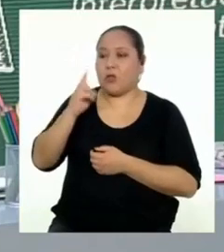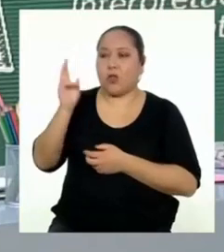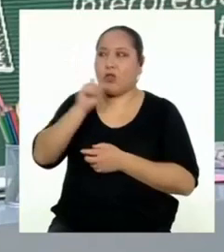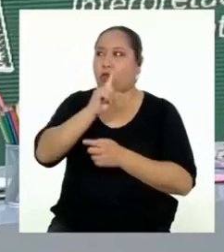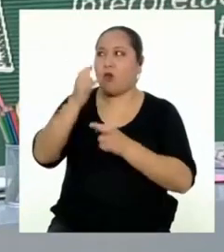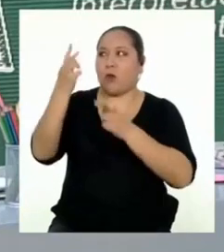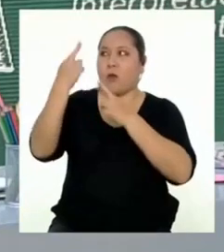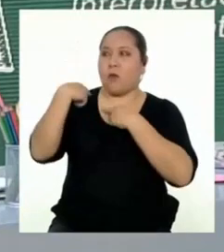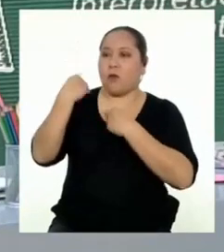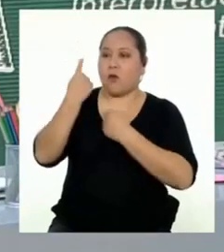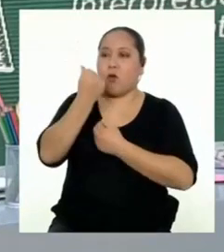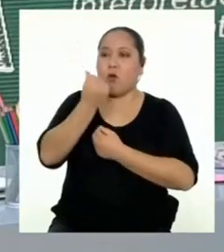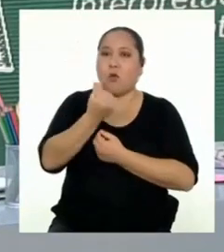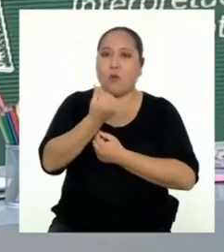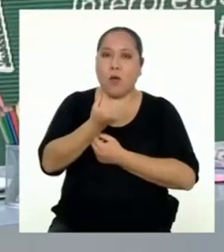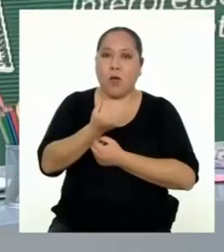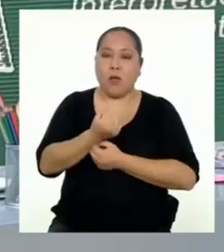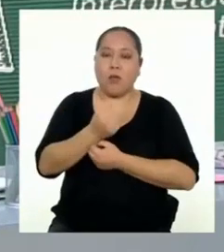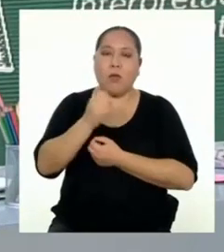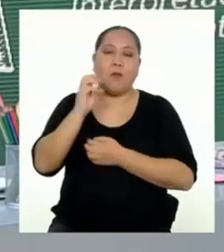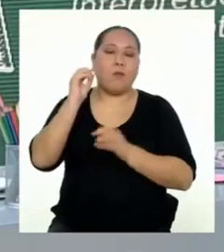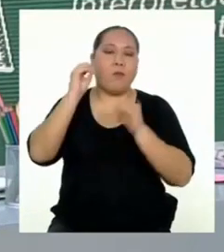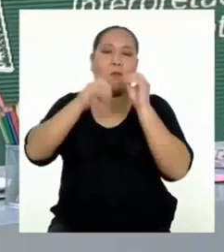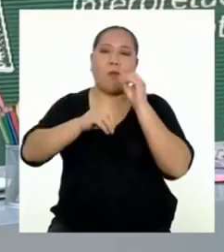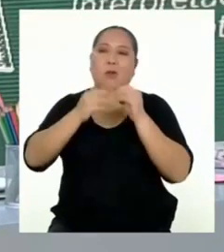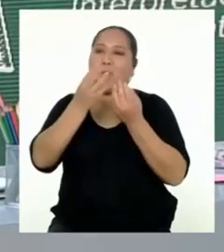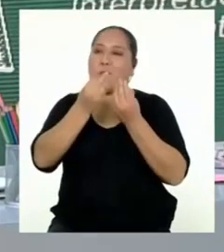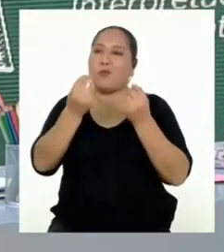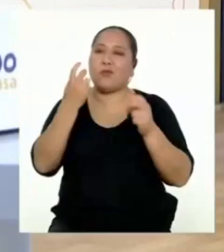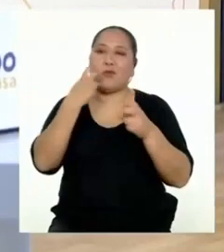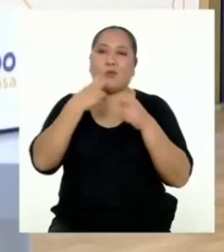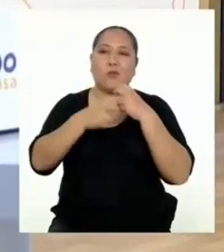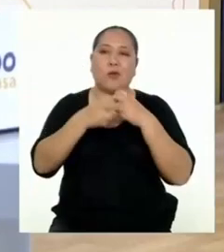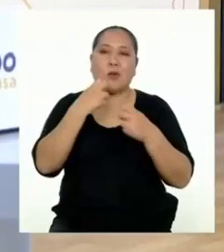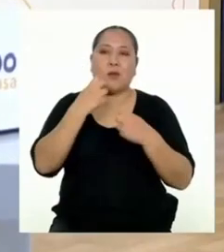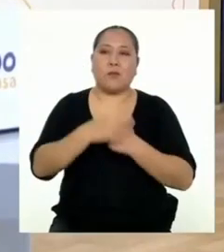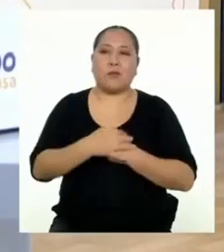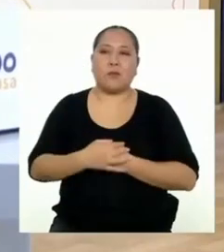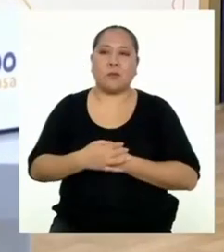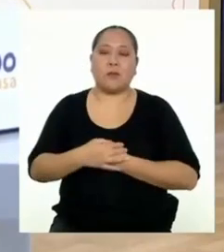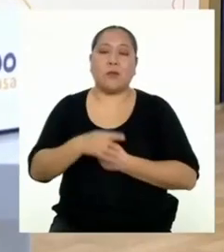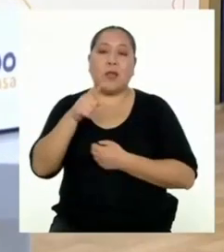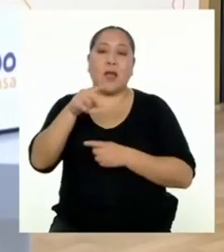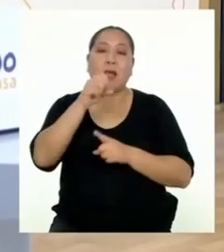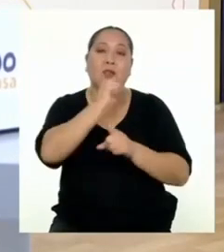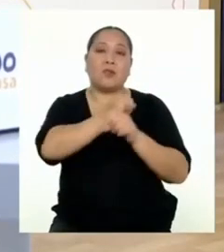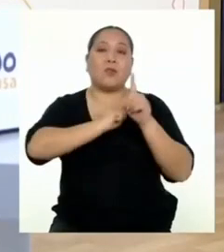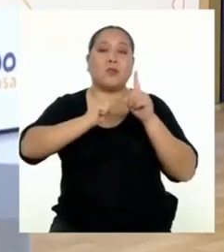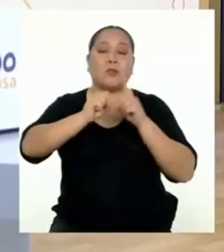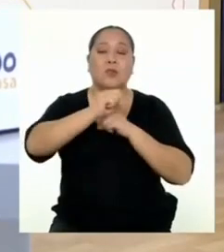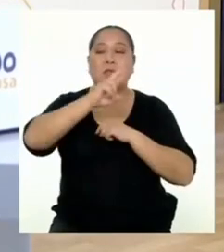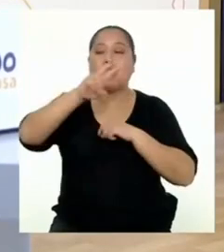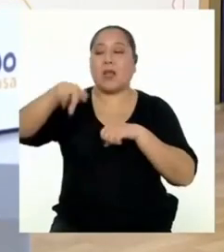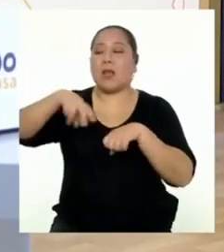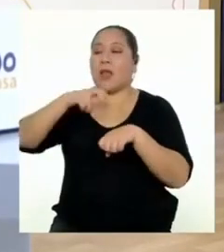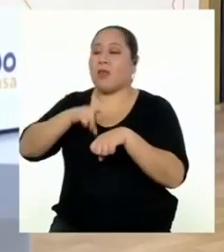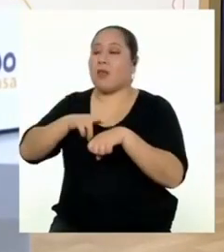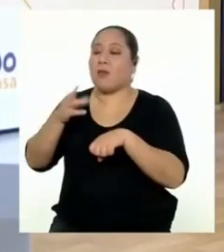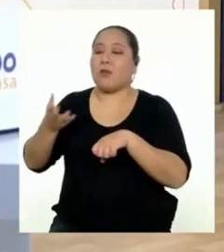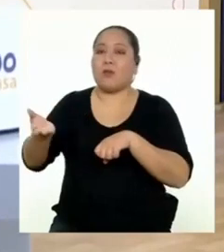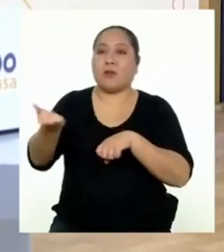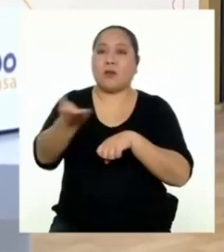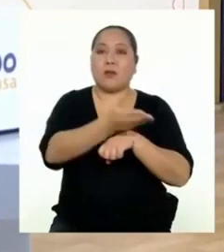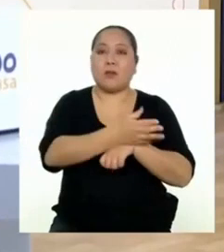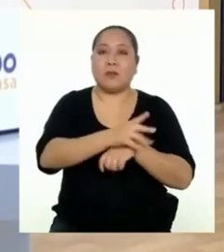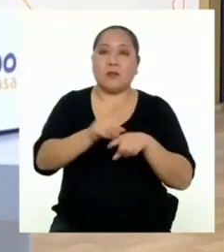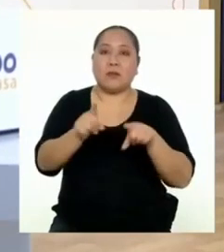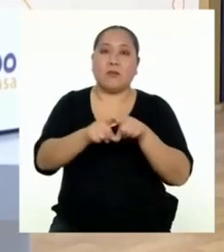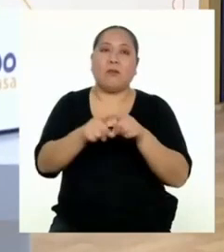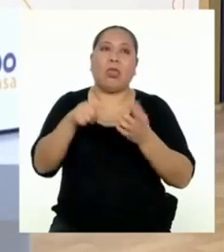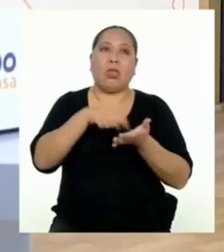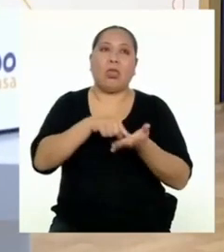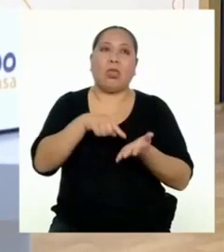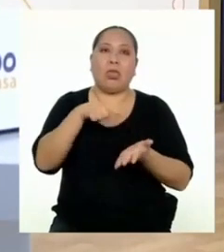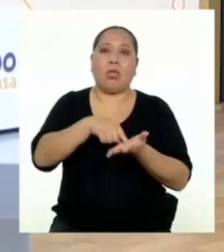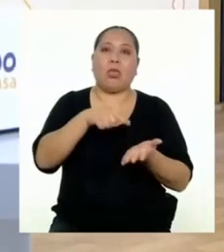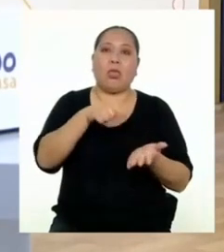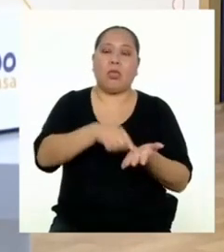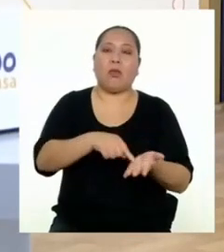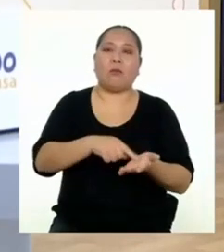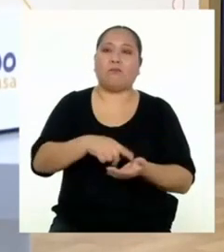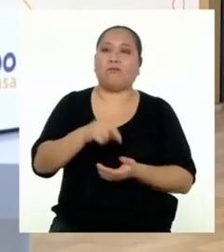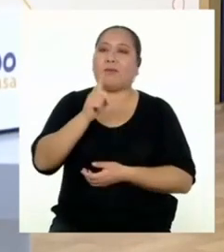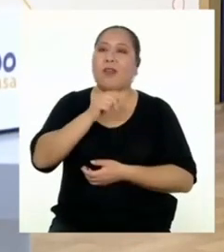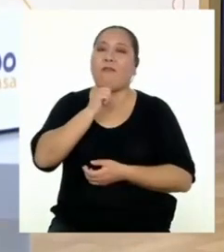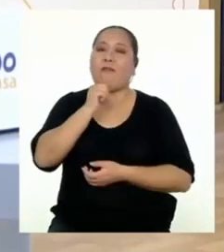el uso del dinero, podemos generar muchos problemas para nosotros, la sociedad y la naturaleza, como el endeudamiento,